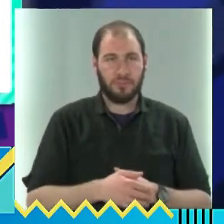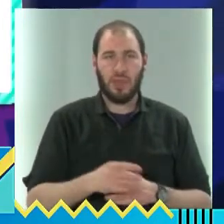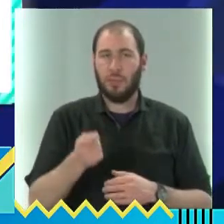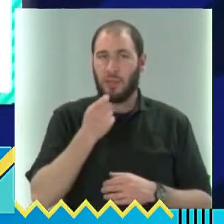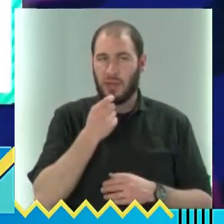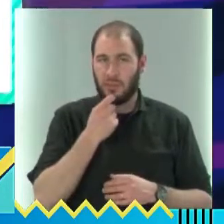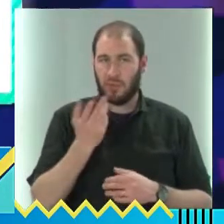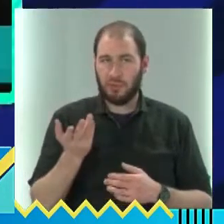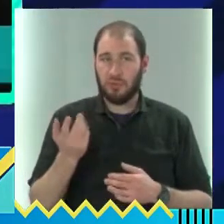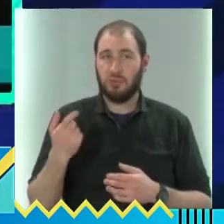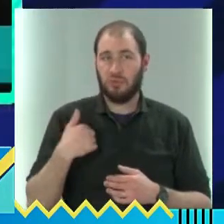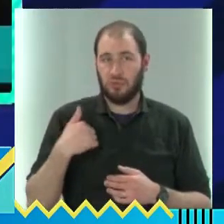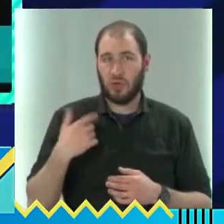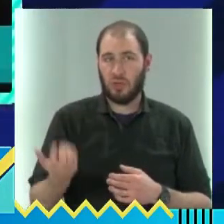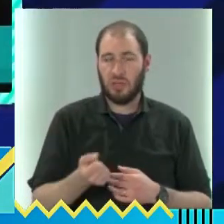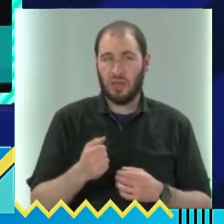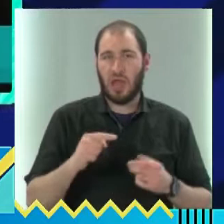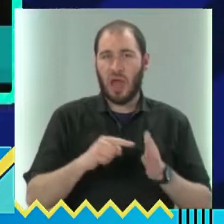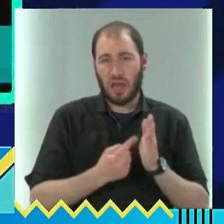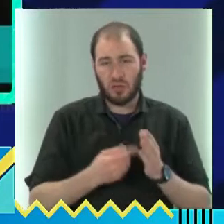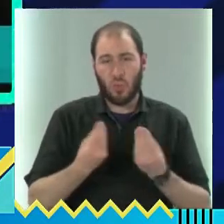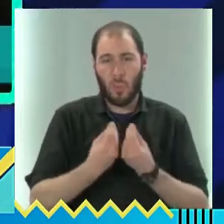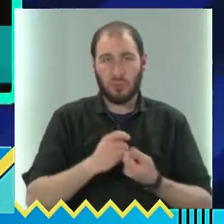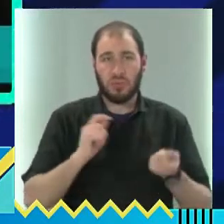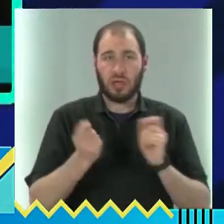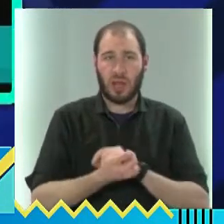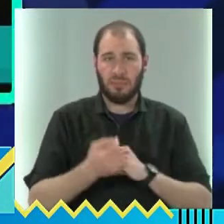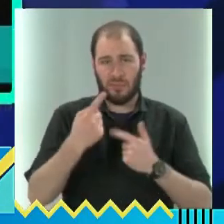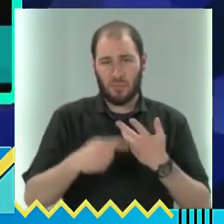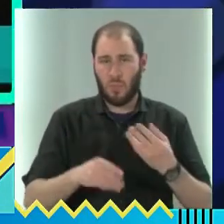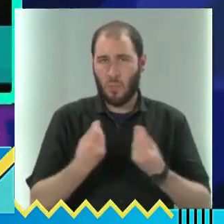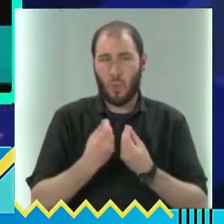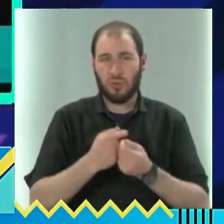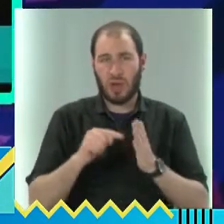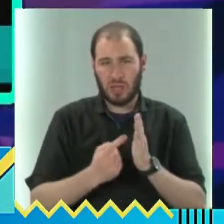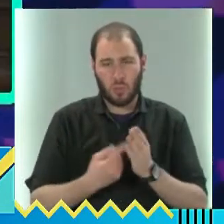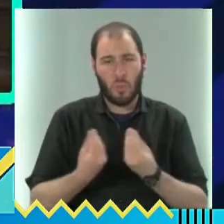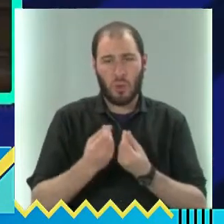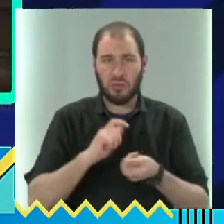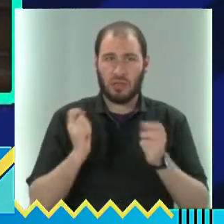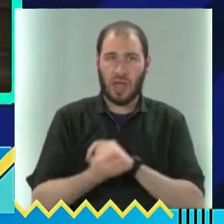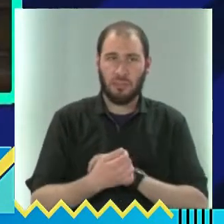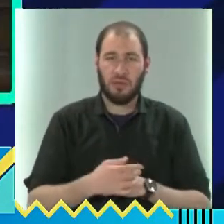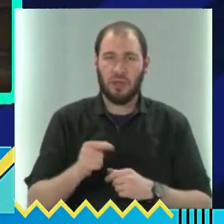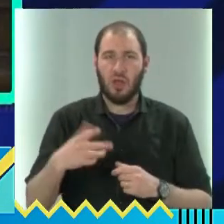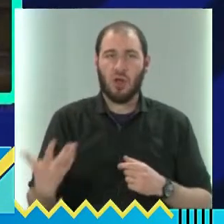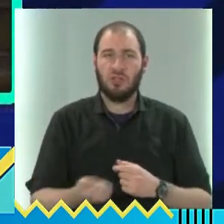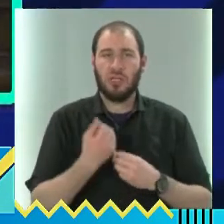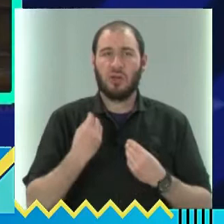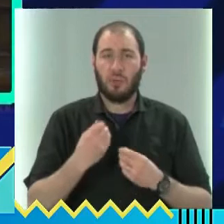ejemplo, yo logré cambiar varios artículos, muchos cambiaron varios artículos, y eso se